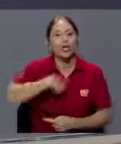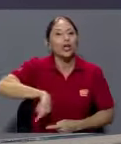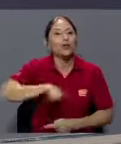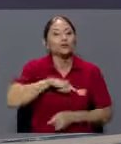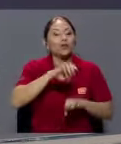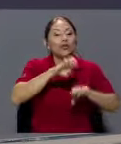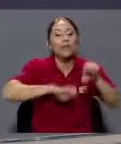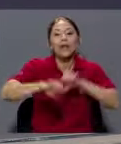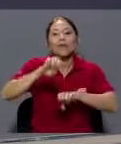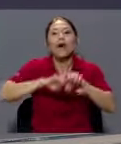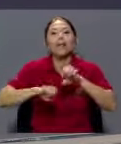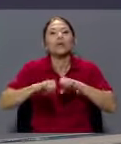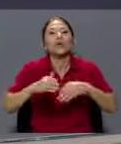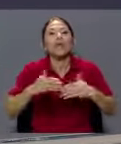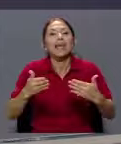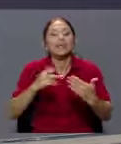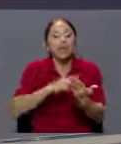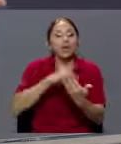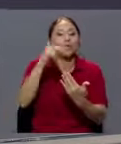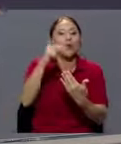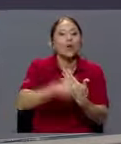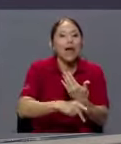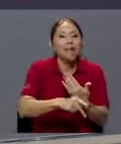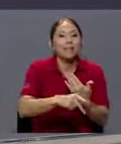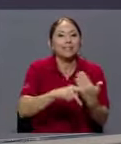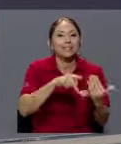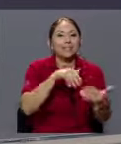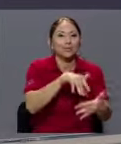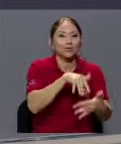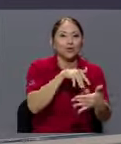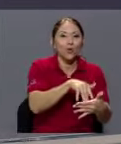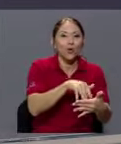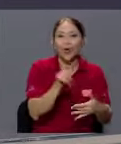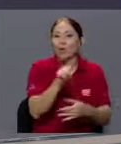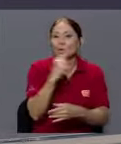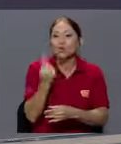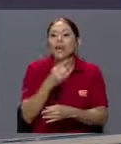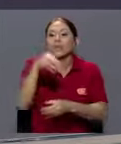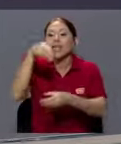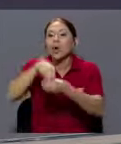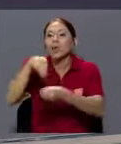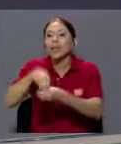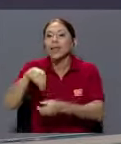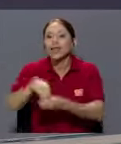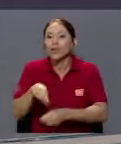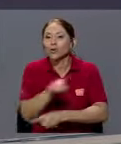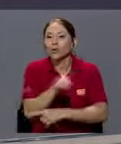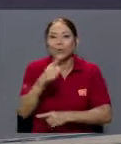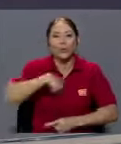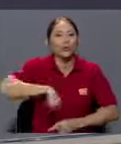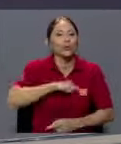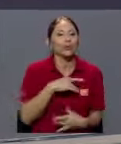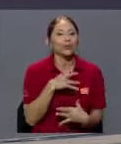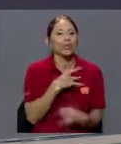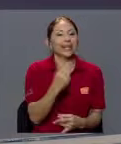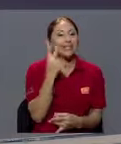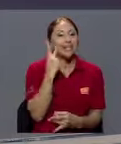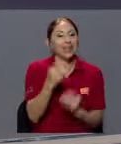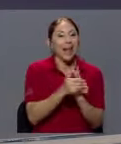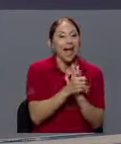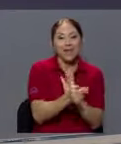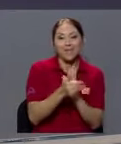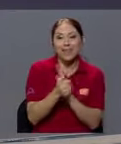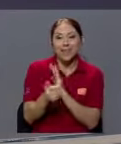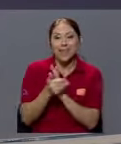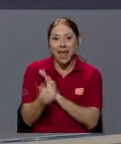¿verdad? No es una prueba para solo contenidos, sino que lo que nos interesa es ver las habilidades y el desempeño de